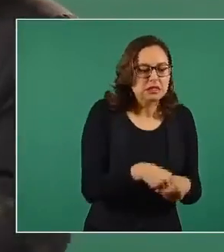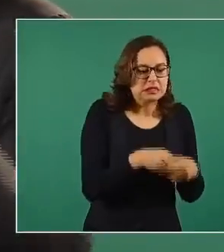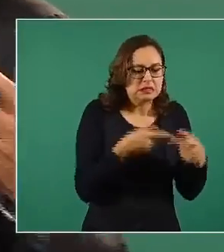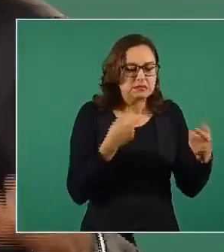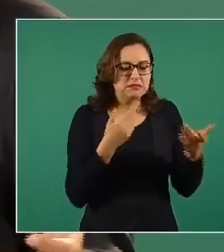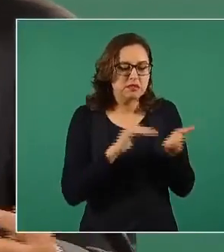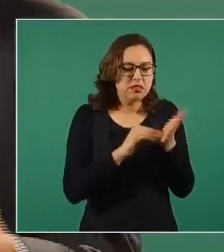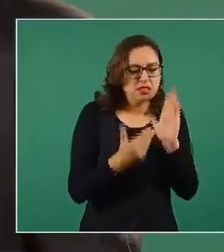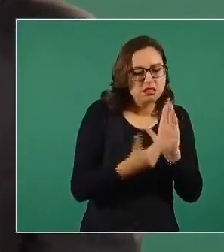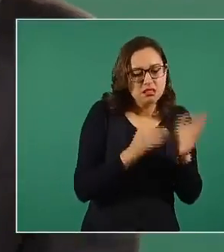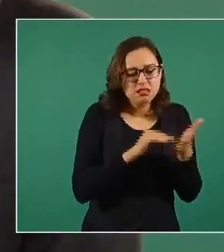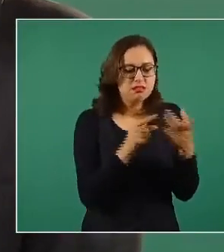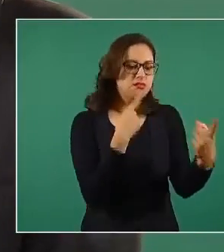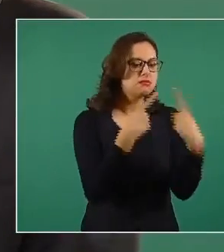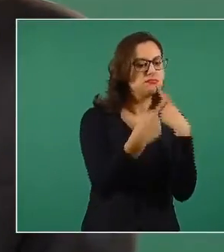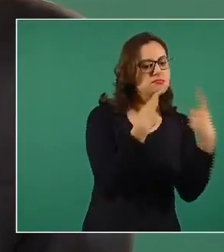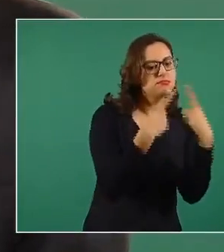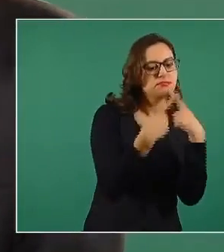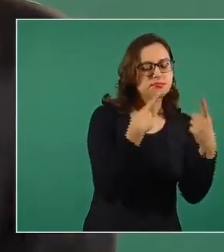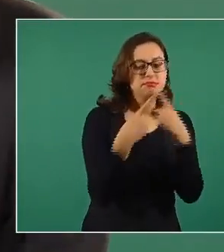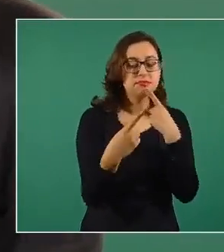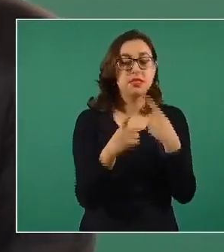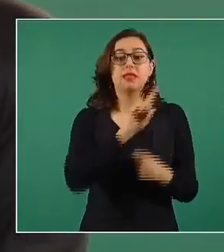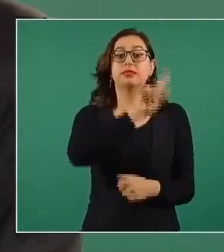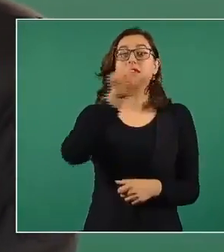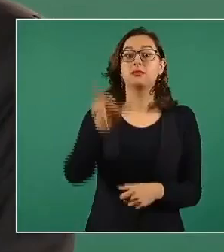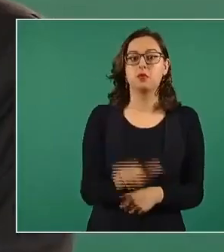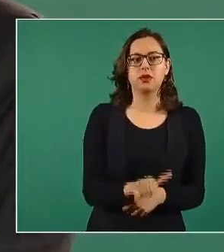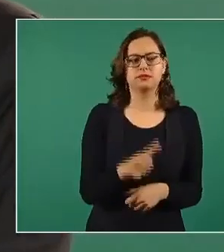al ser descubiertos, creo yo